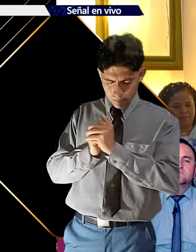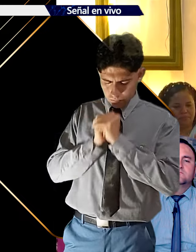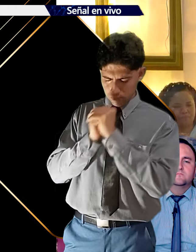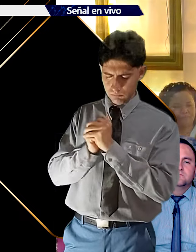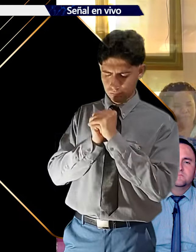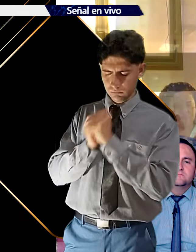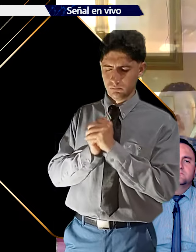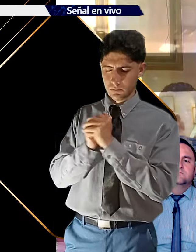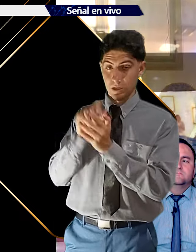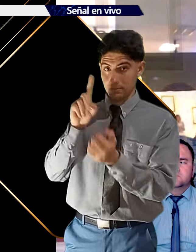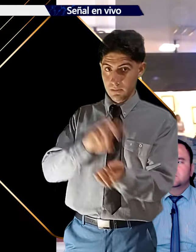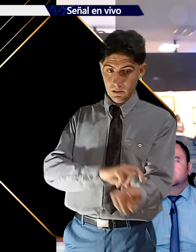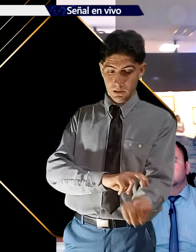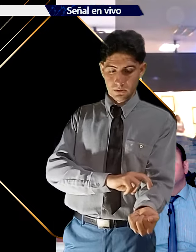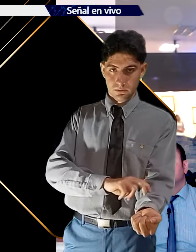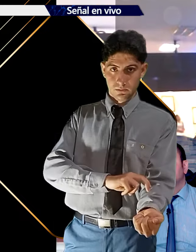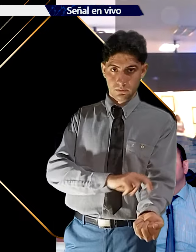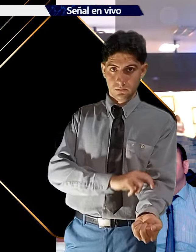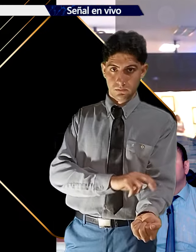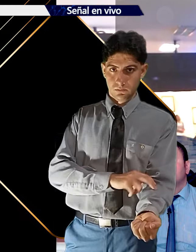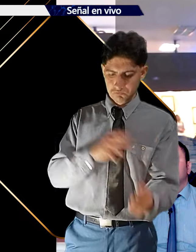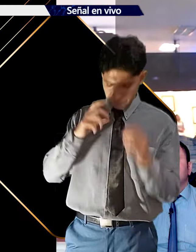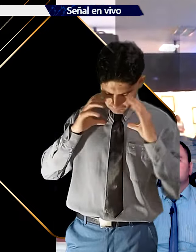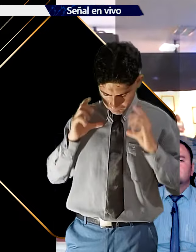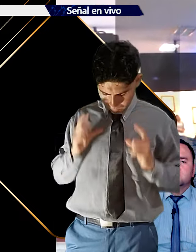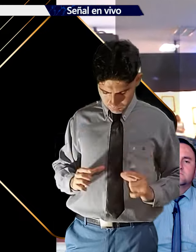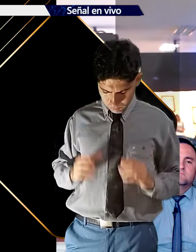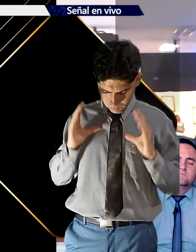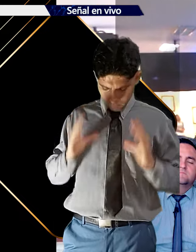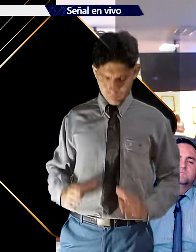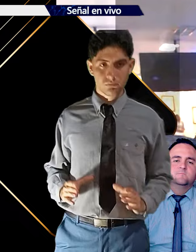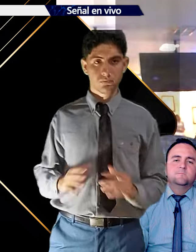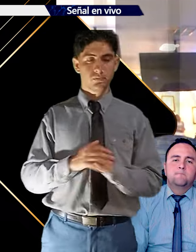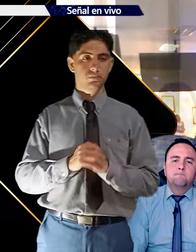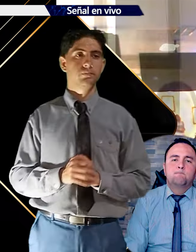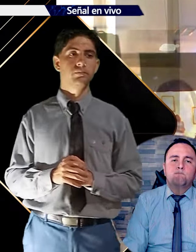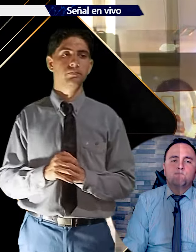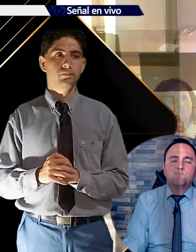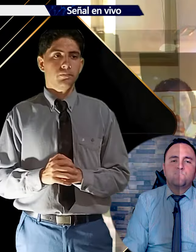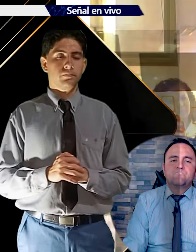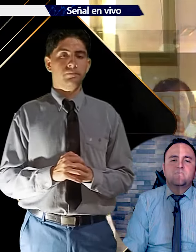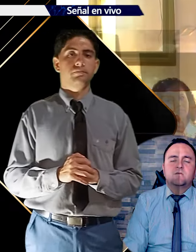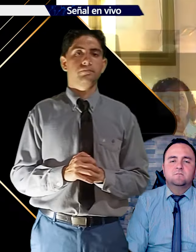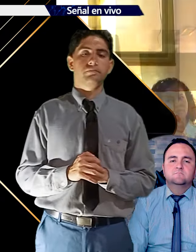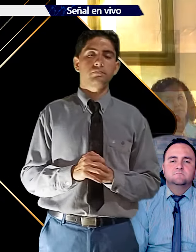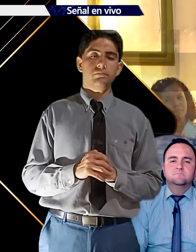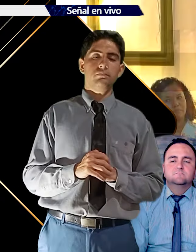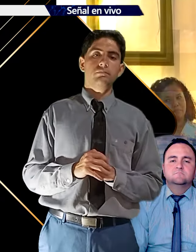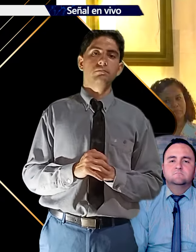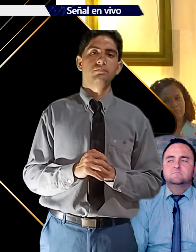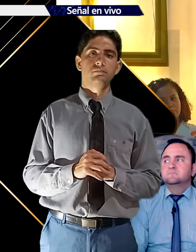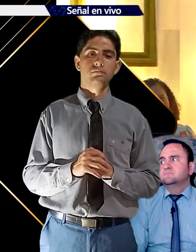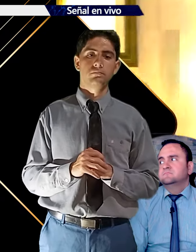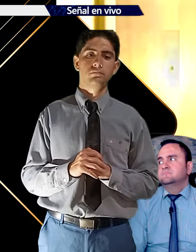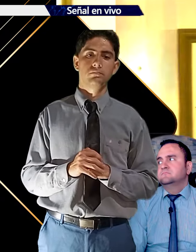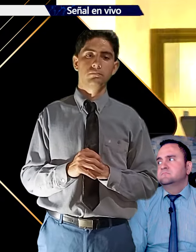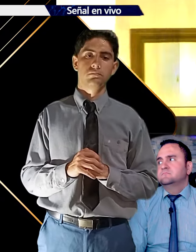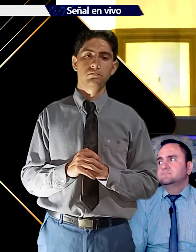Saqué tiempo para hacer unos arreglos en mi carácter, como persona, como